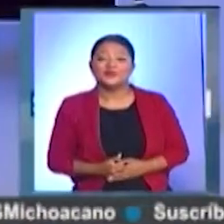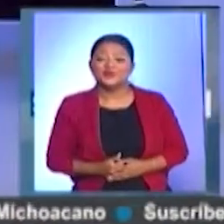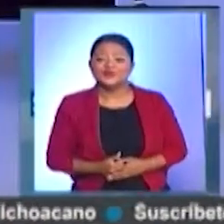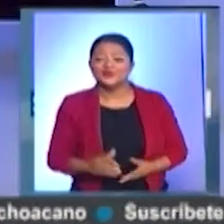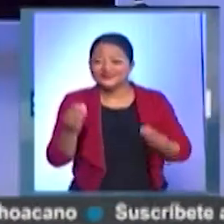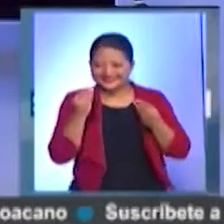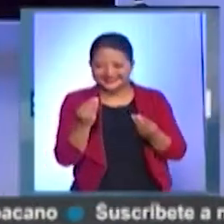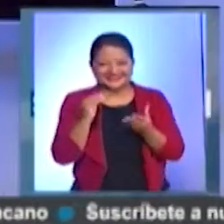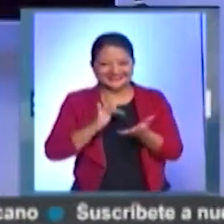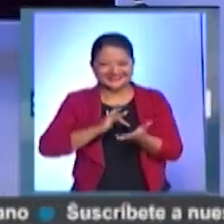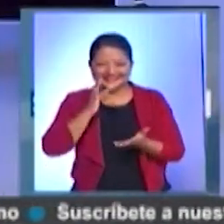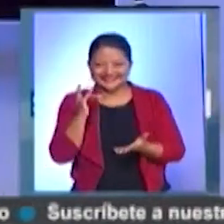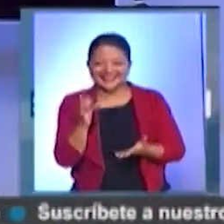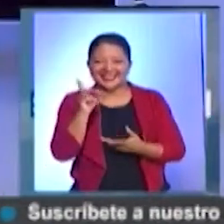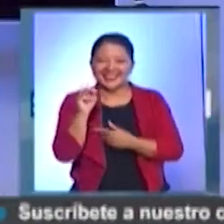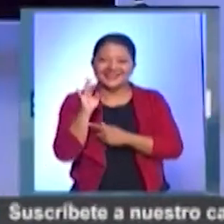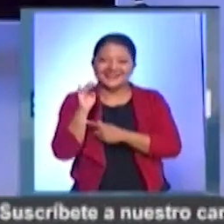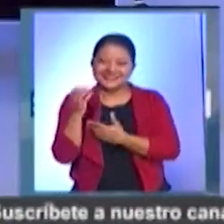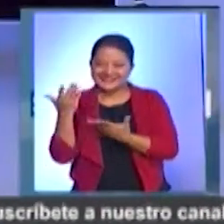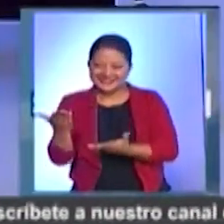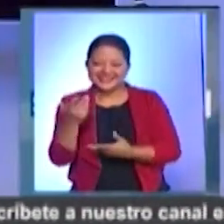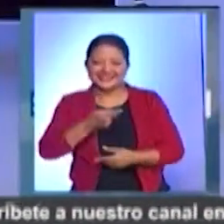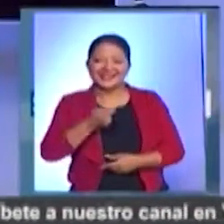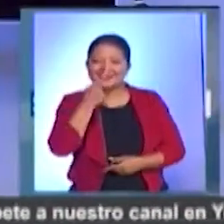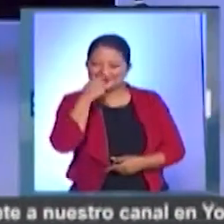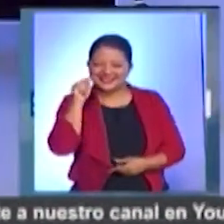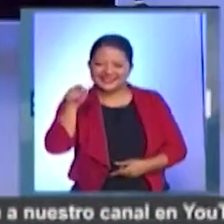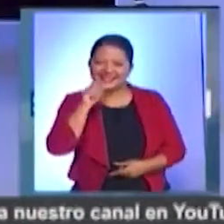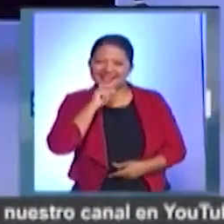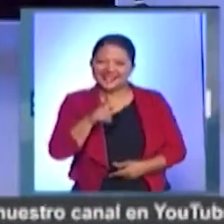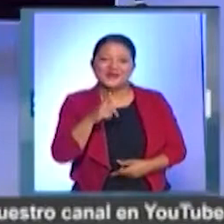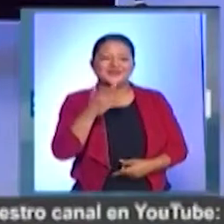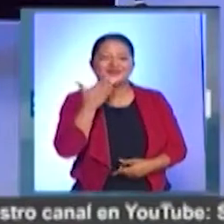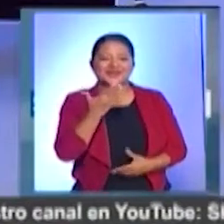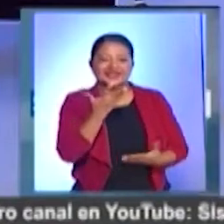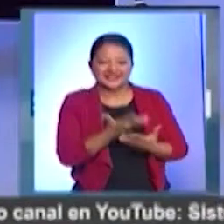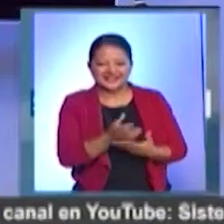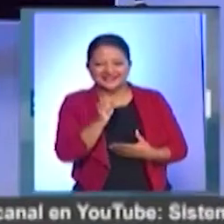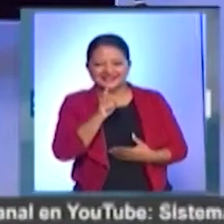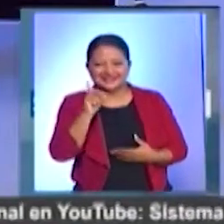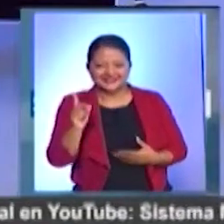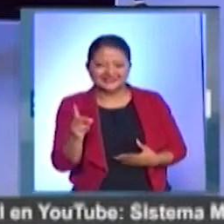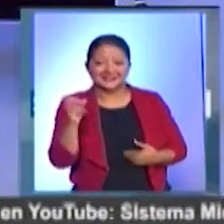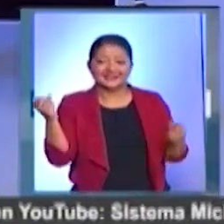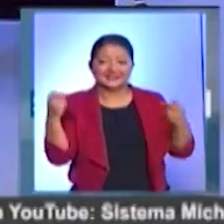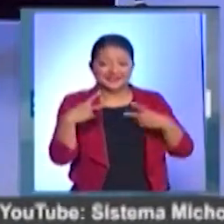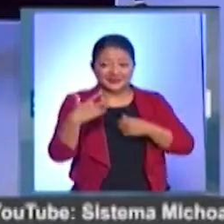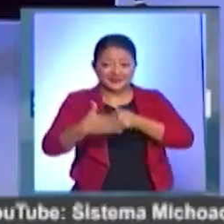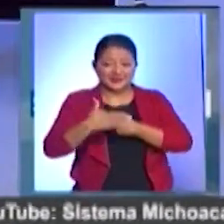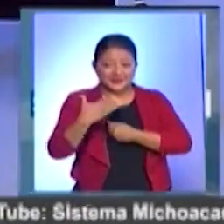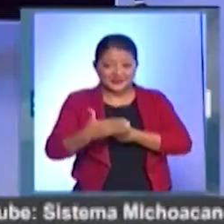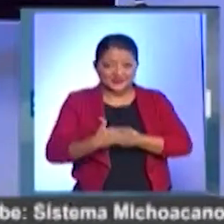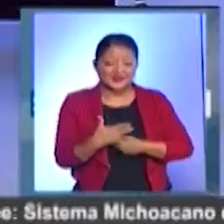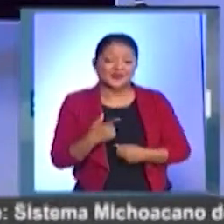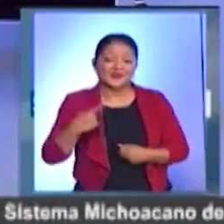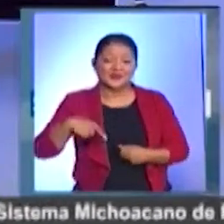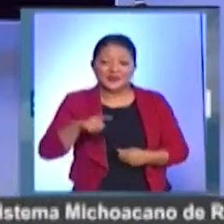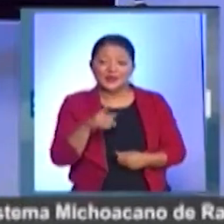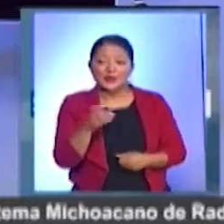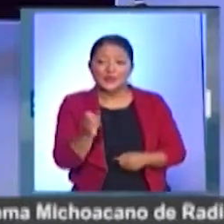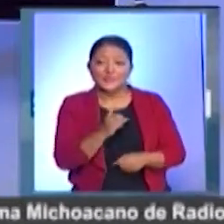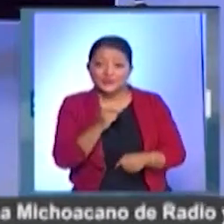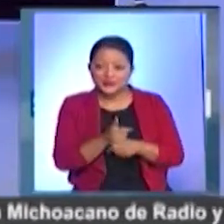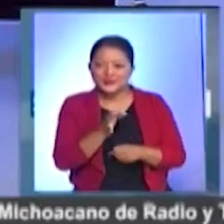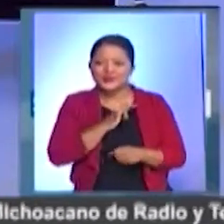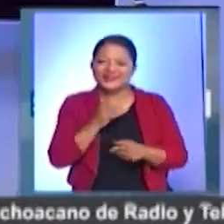muchísimas gracias de nuevo tierra es un saludo para ti también excelente fin de semana a quien nos vemos la próxima que tengamos oportunidad